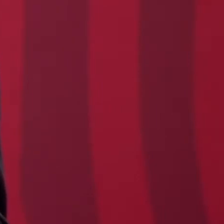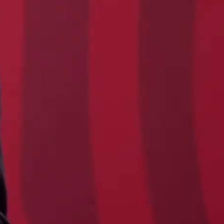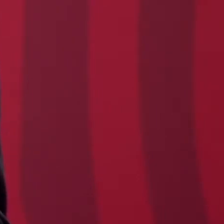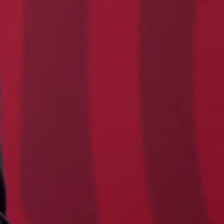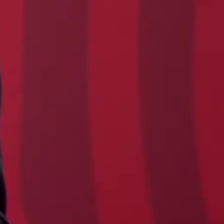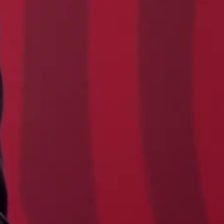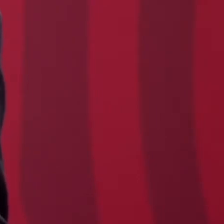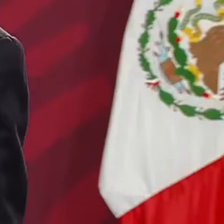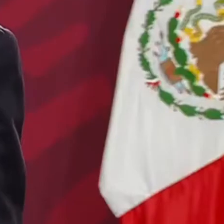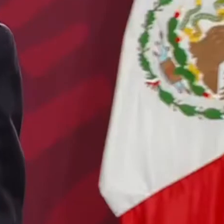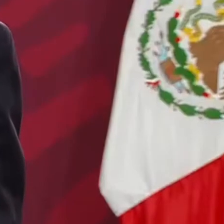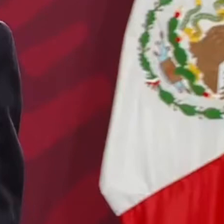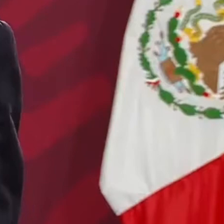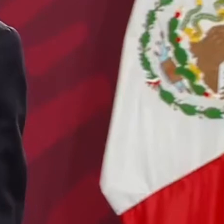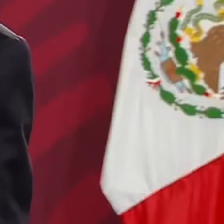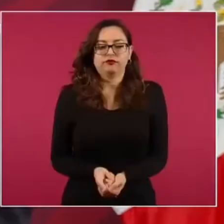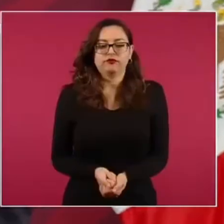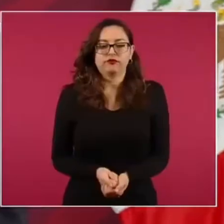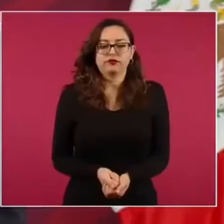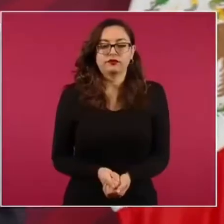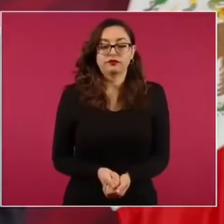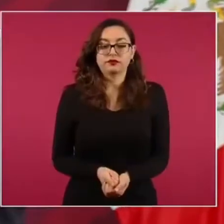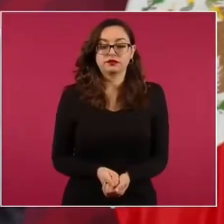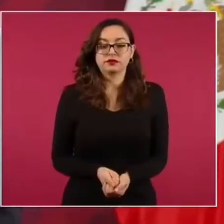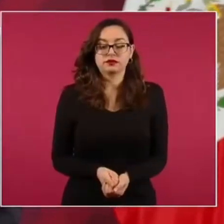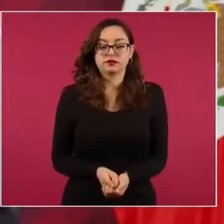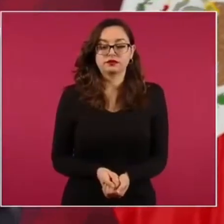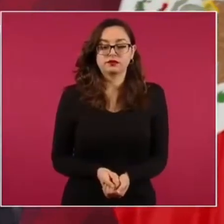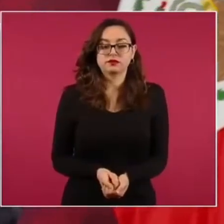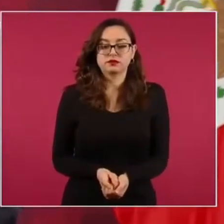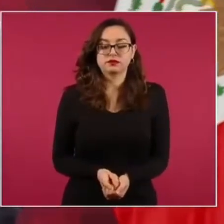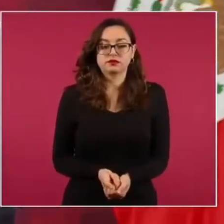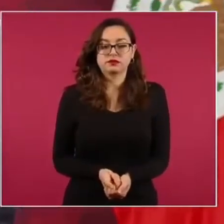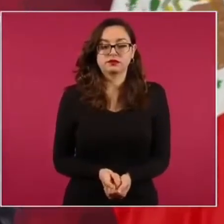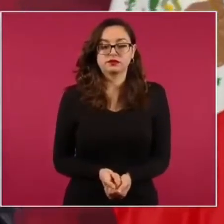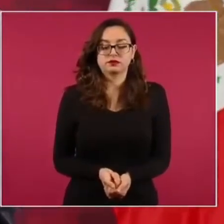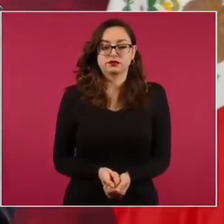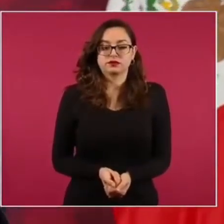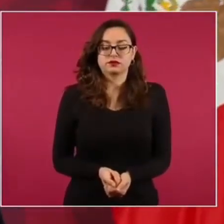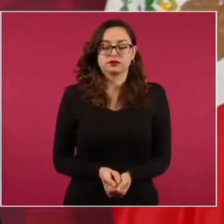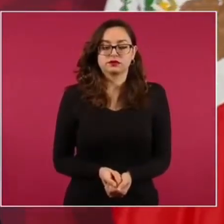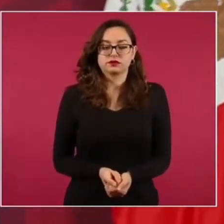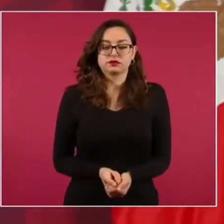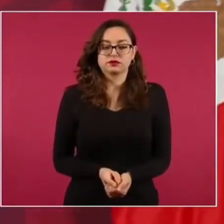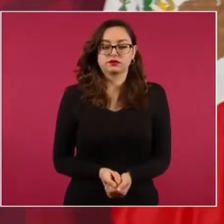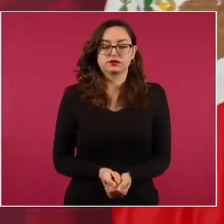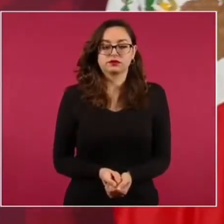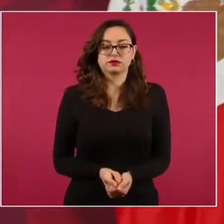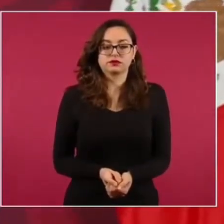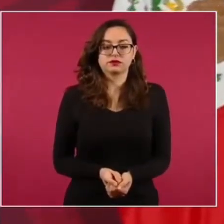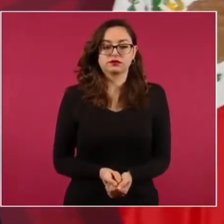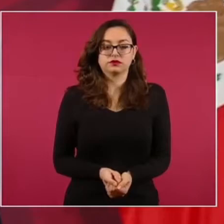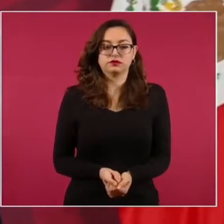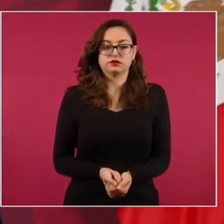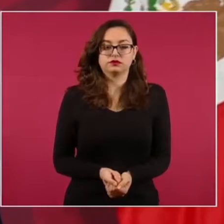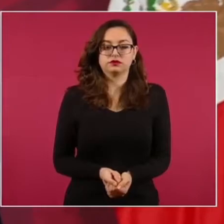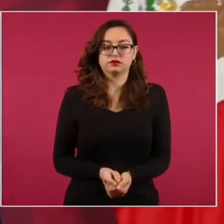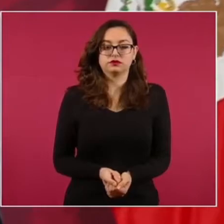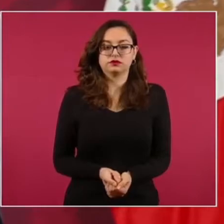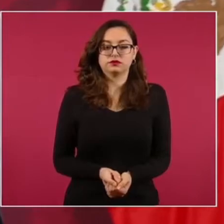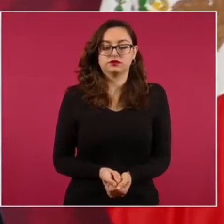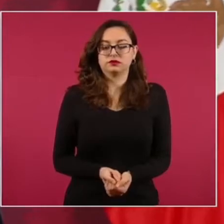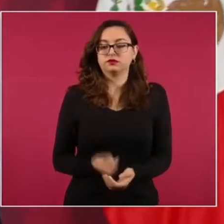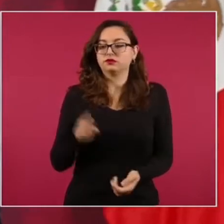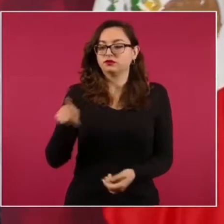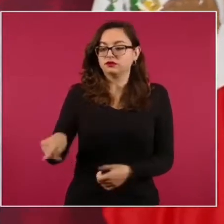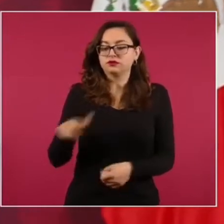arriba de Venezuela, y entrégales petróleo, dale. En Guatemala,